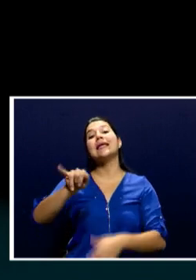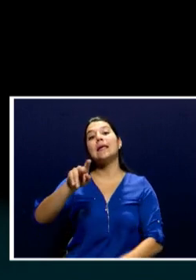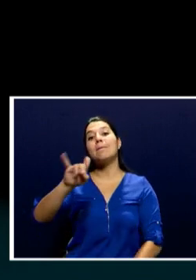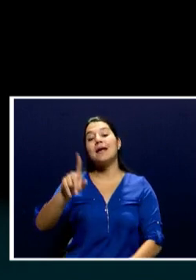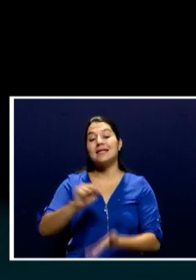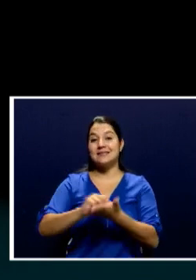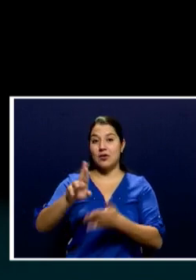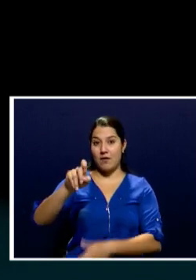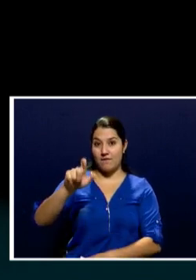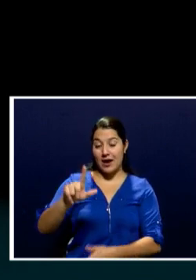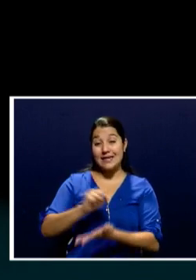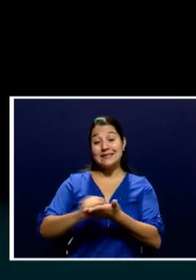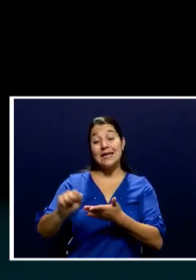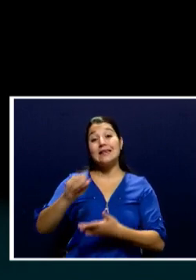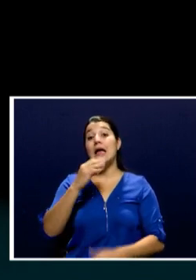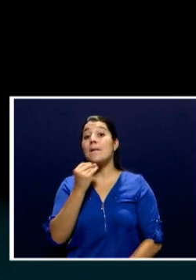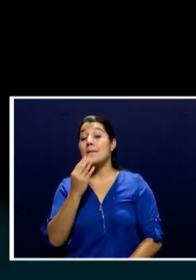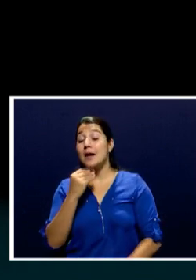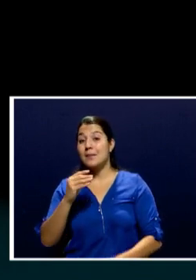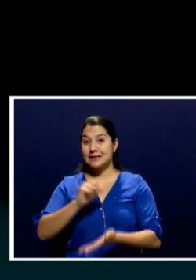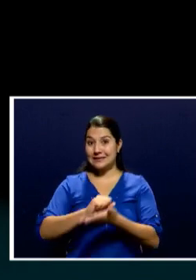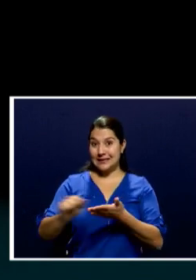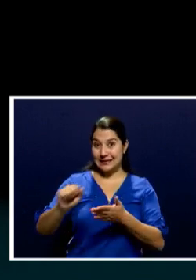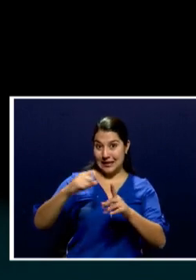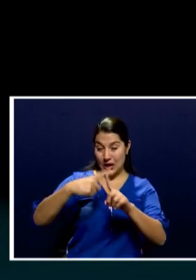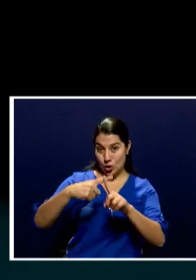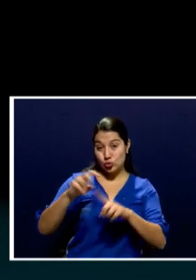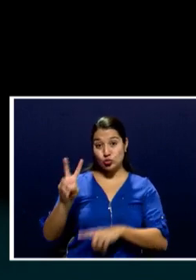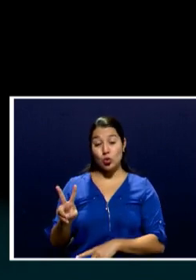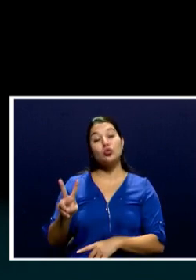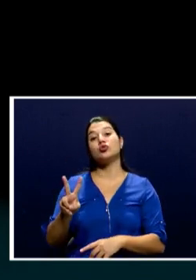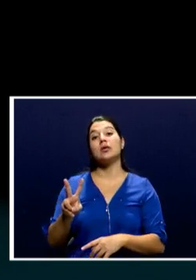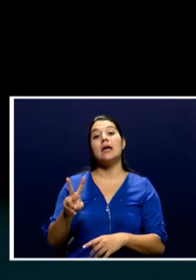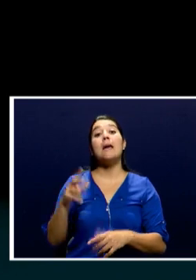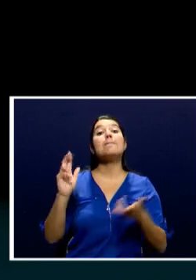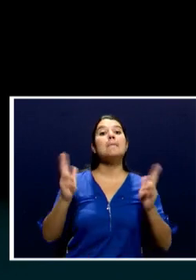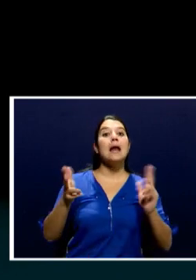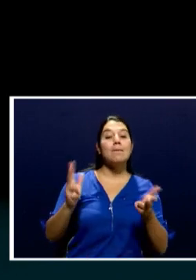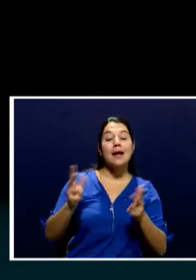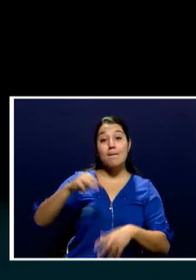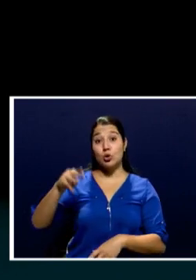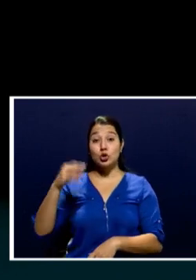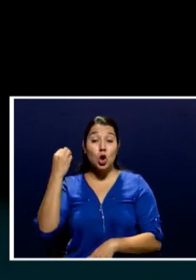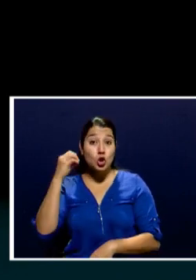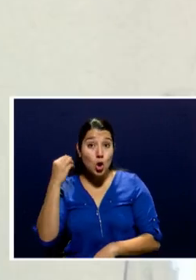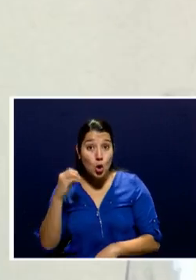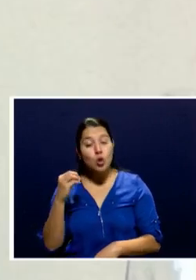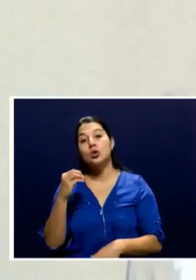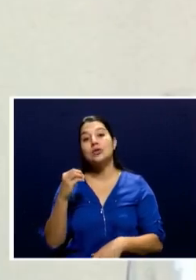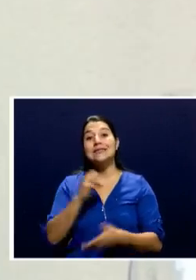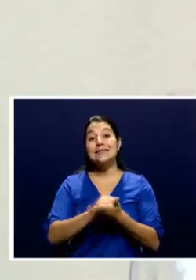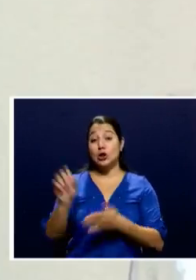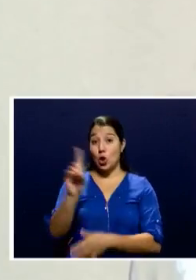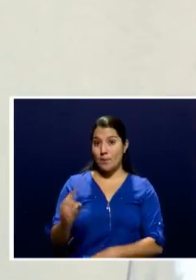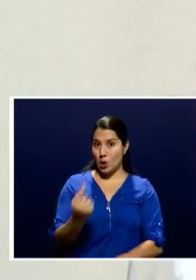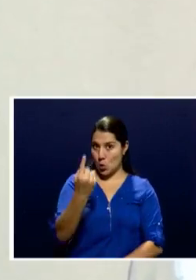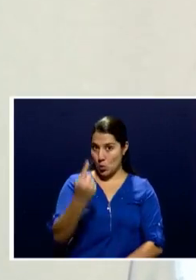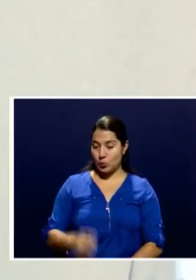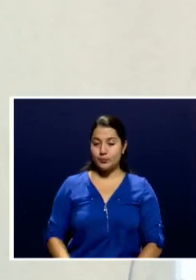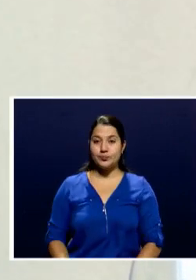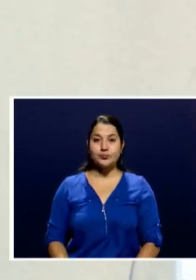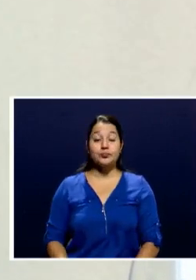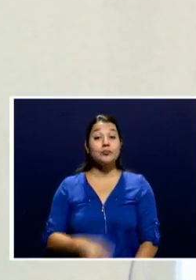Santa Cruz 2, Barba, Liberia, Limón, Montes de Oro, Palmares y Santo Domingo, un caso. La Caja, por su parte,